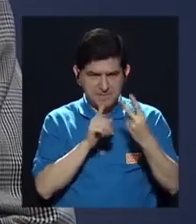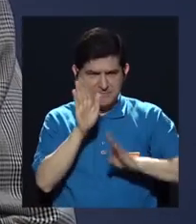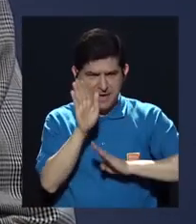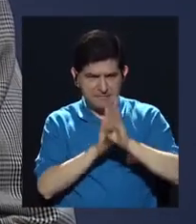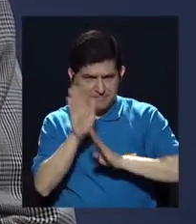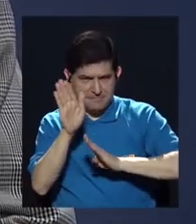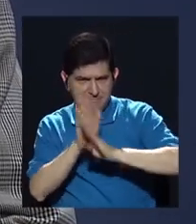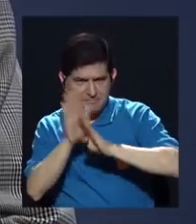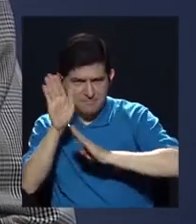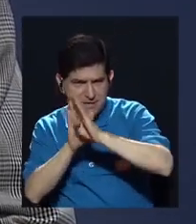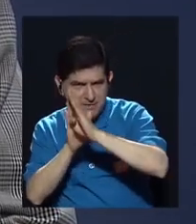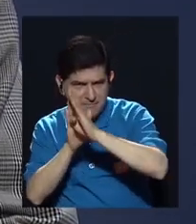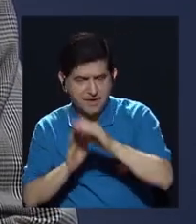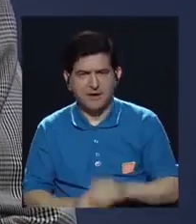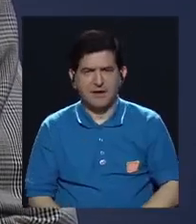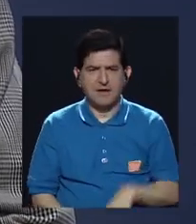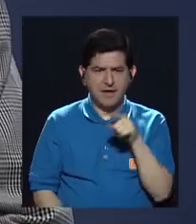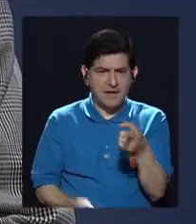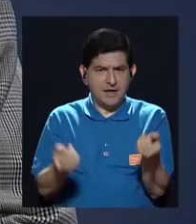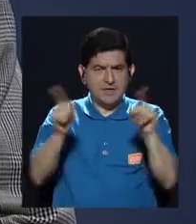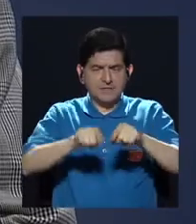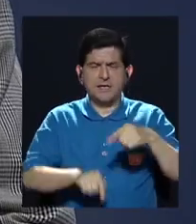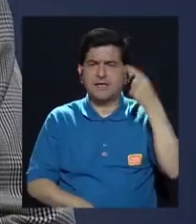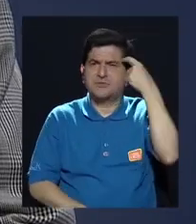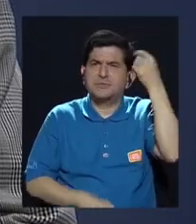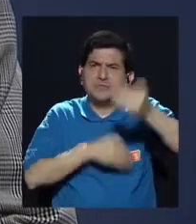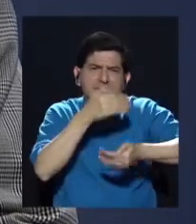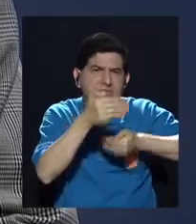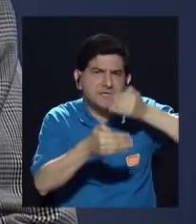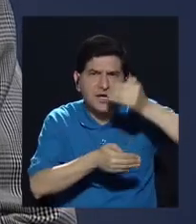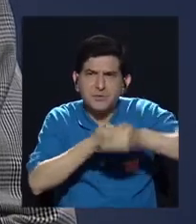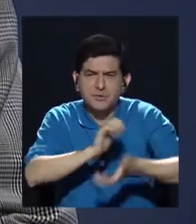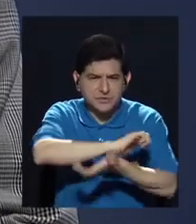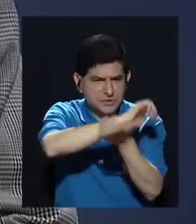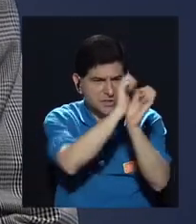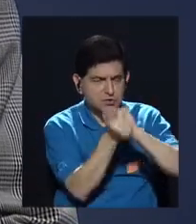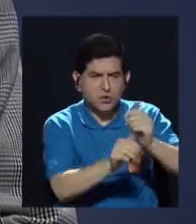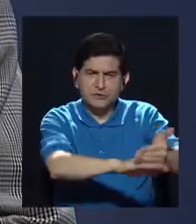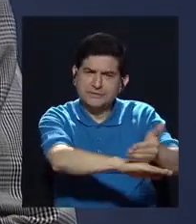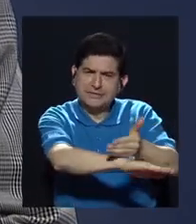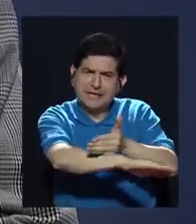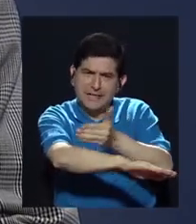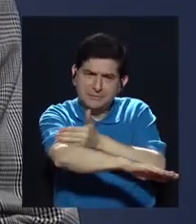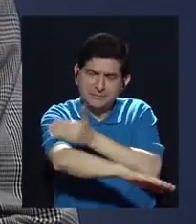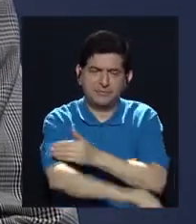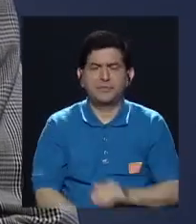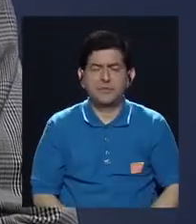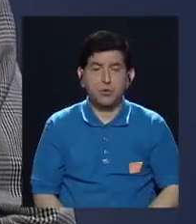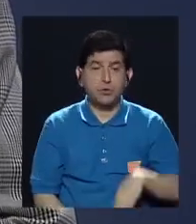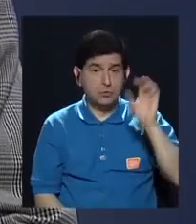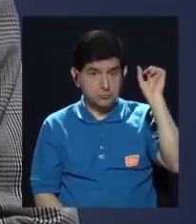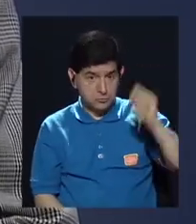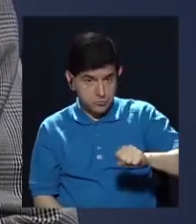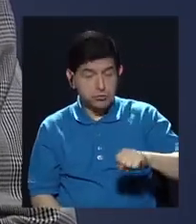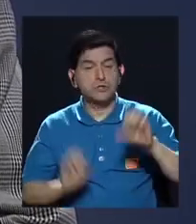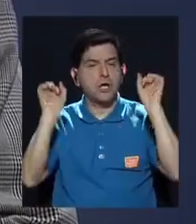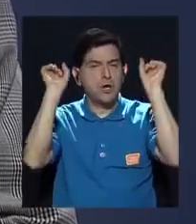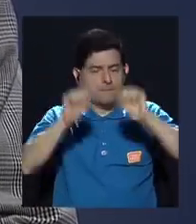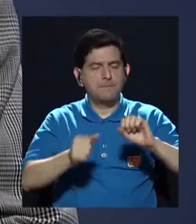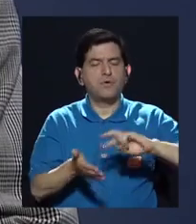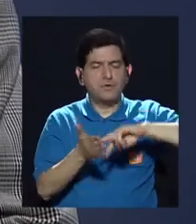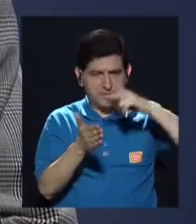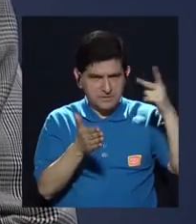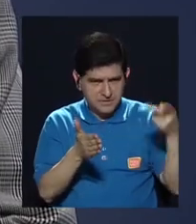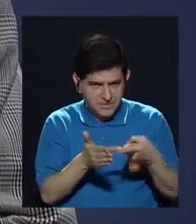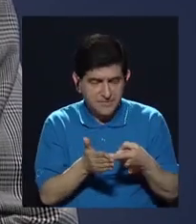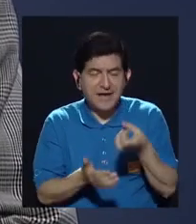de desarrollo hacia un proceso de cambios avanzados, que lo fue y hubiera podido